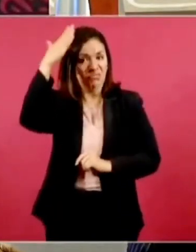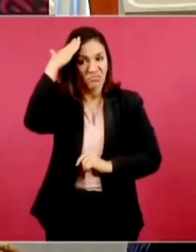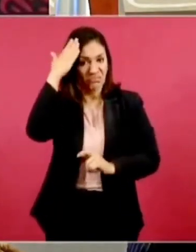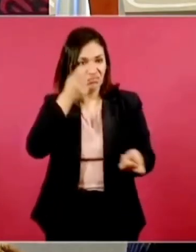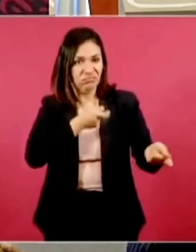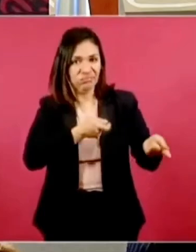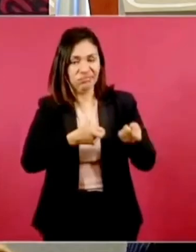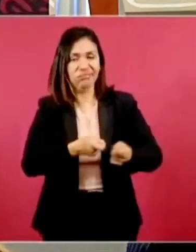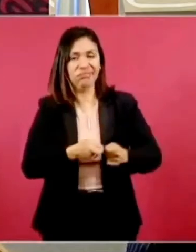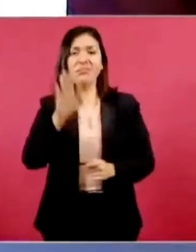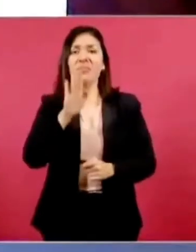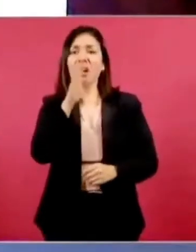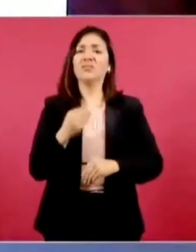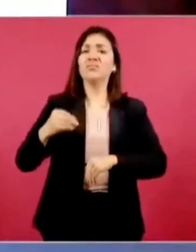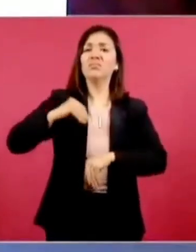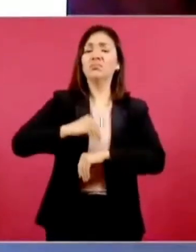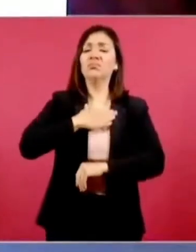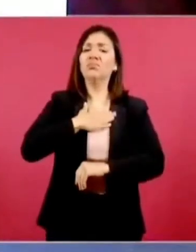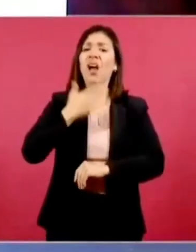situarse como los jueces.